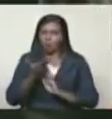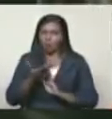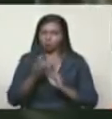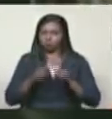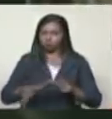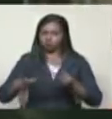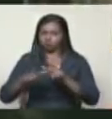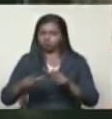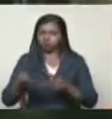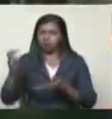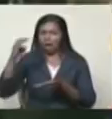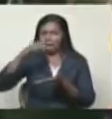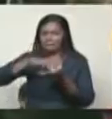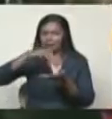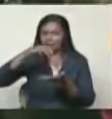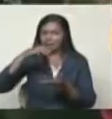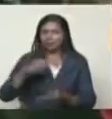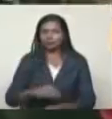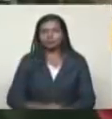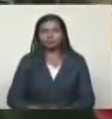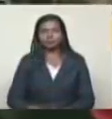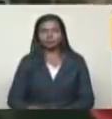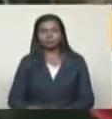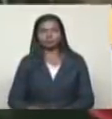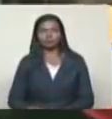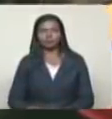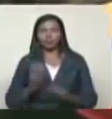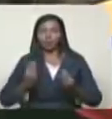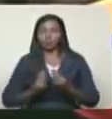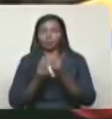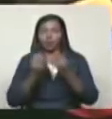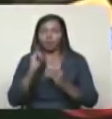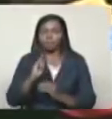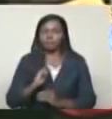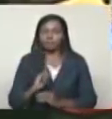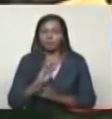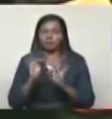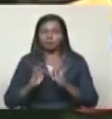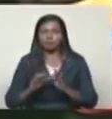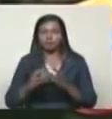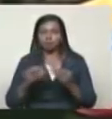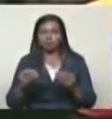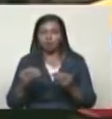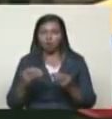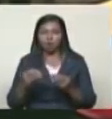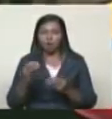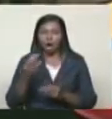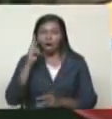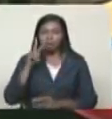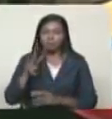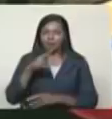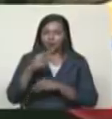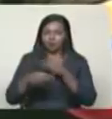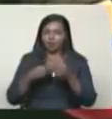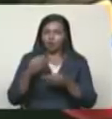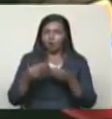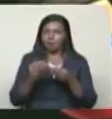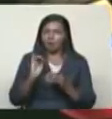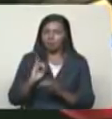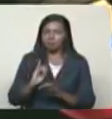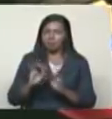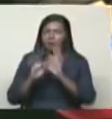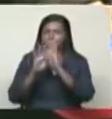región central, en el estado Aragua, en compañía del alto mando militar, reconoce la actuación de los